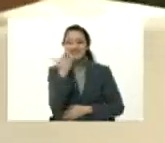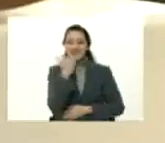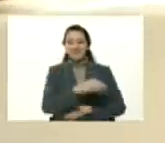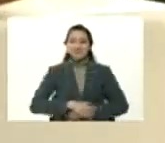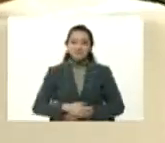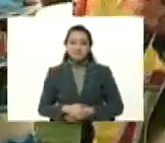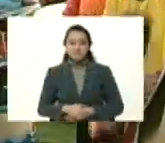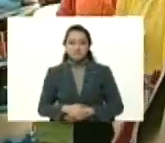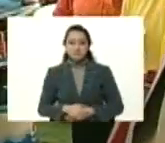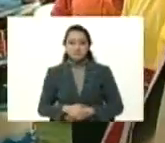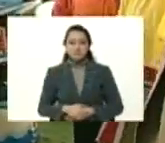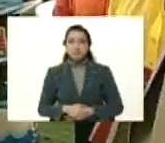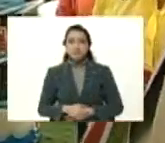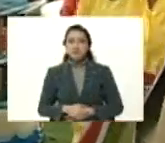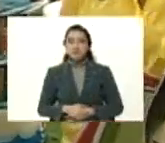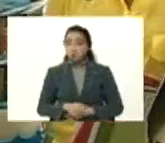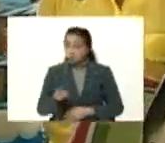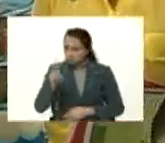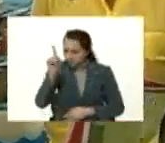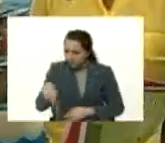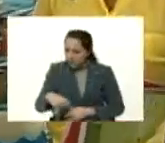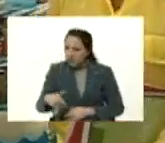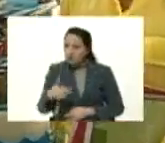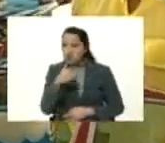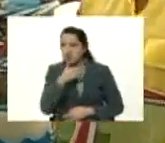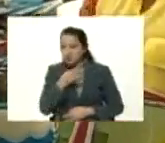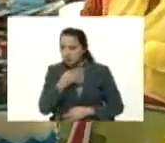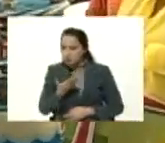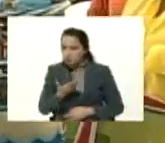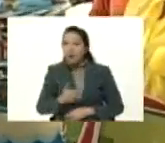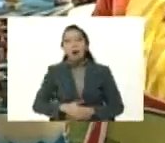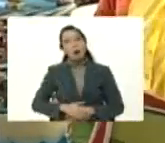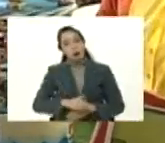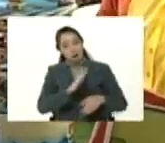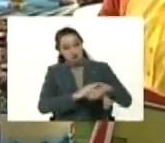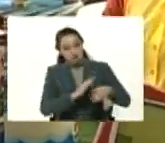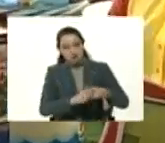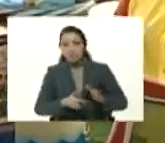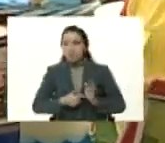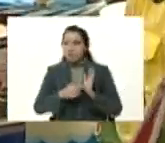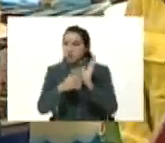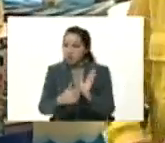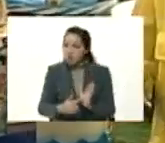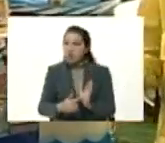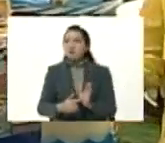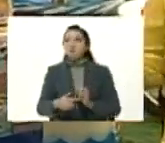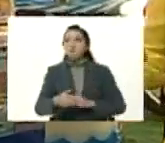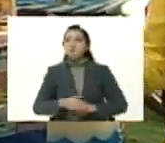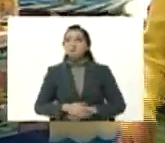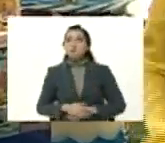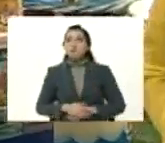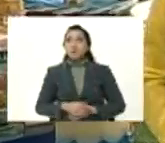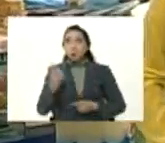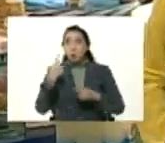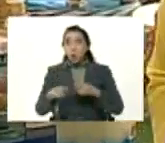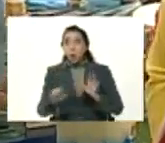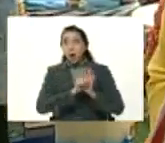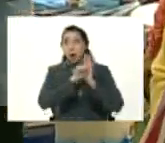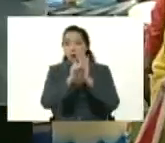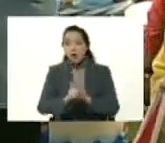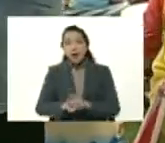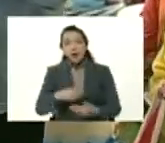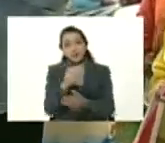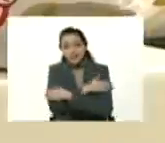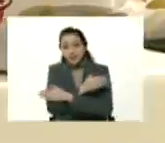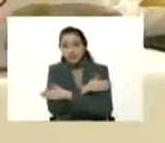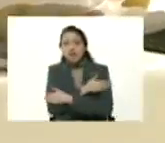¿Ah? ¿A ti también te gusta? Bueno, aquí tiene la mortadela de Alibal. Lo felicito,